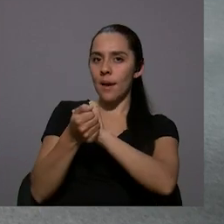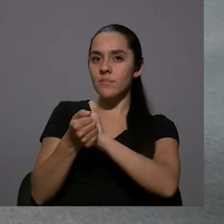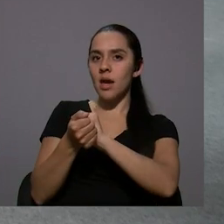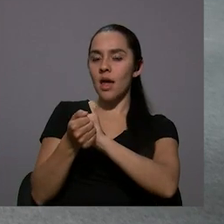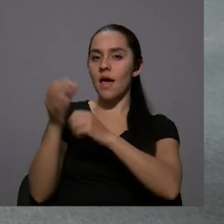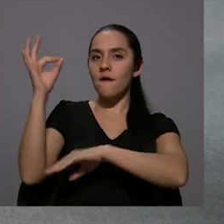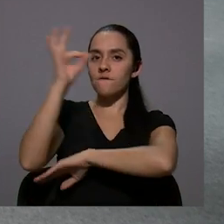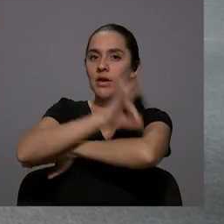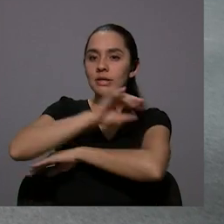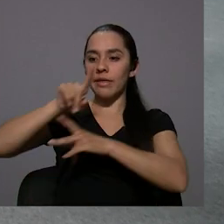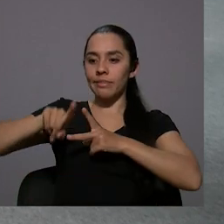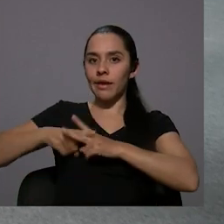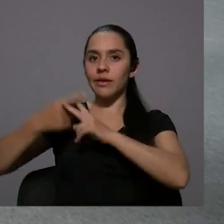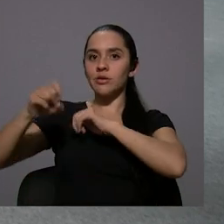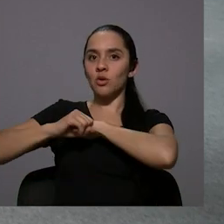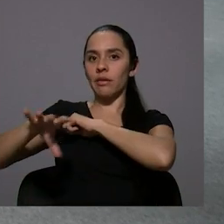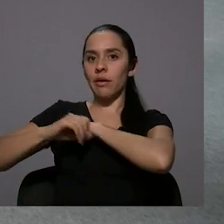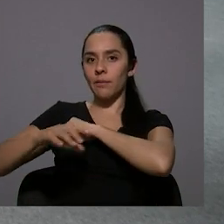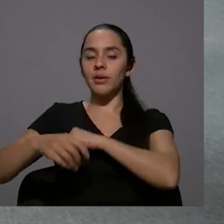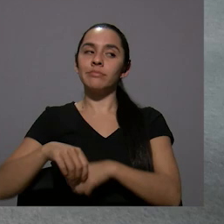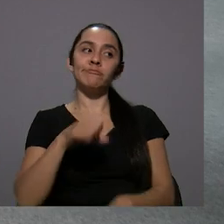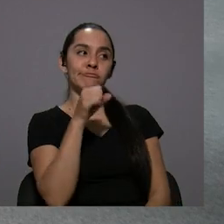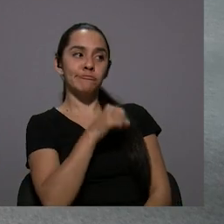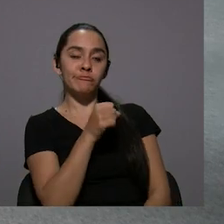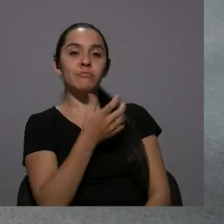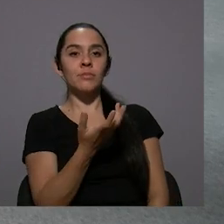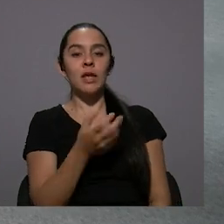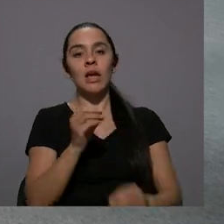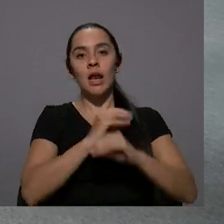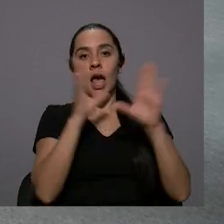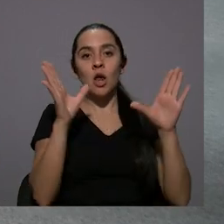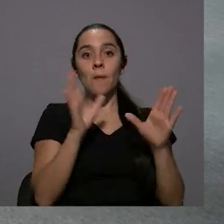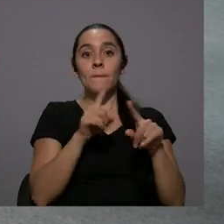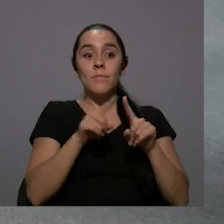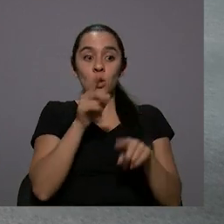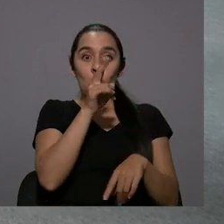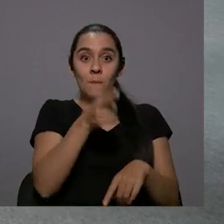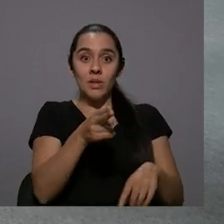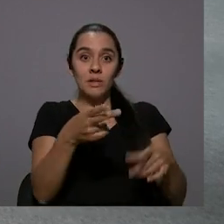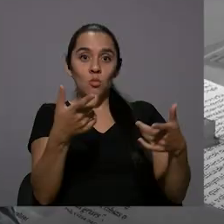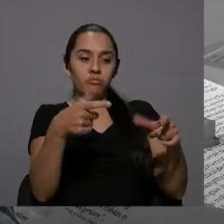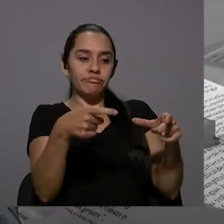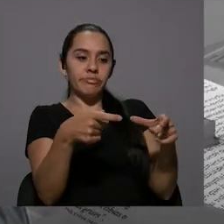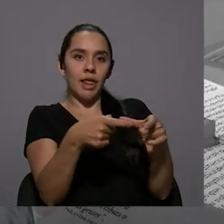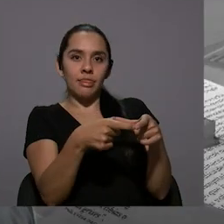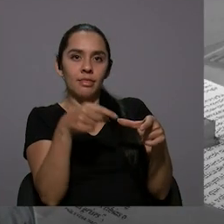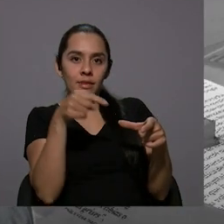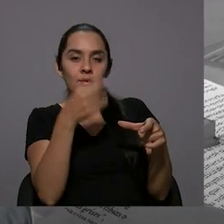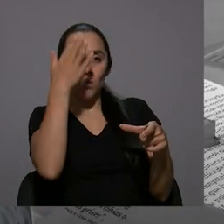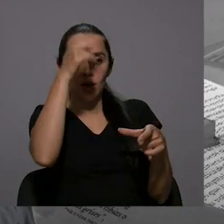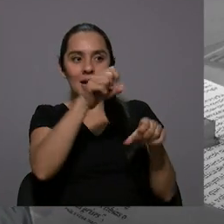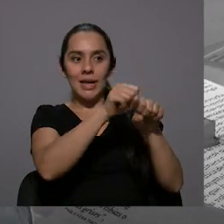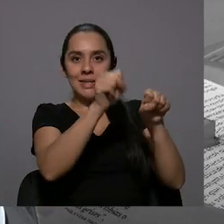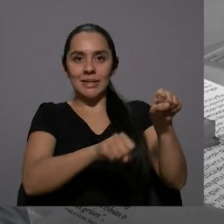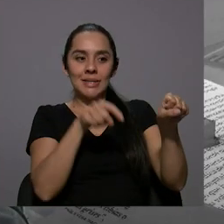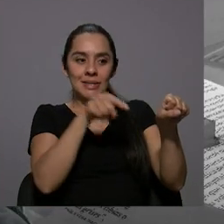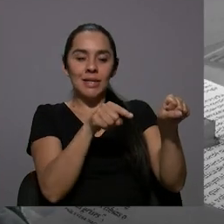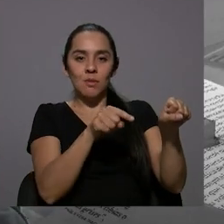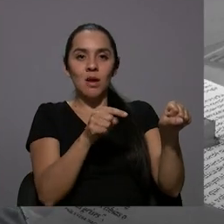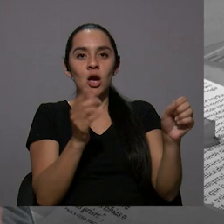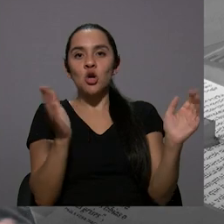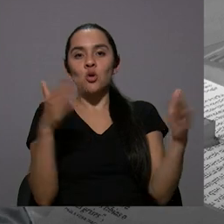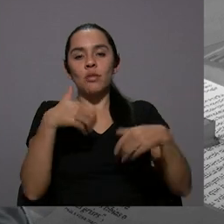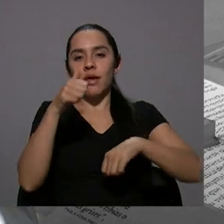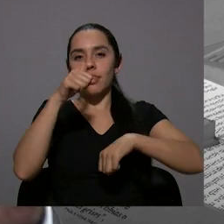de de de del inicio de campaña Claro claro como en este caso es un mismo dvd que se hace verdad porque el sistema como le digo